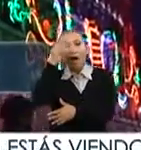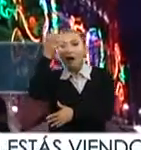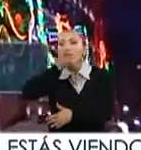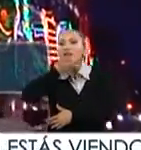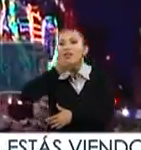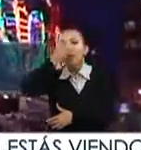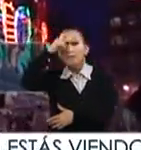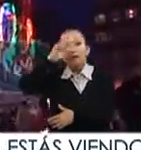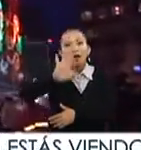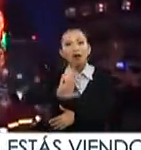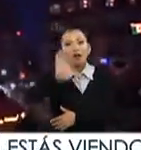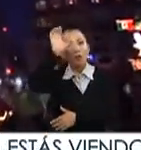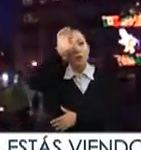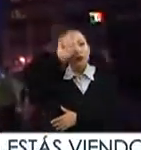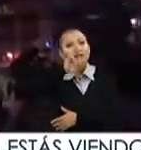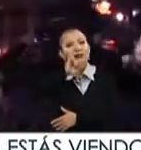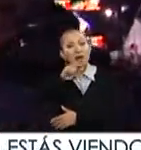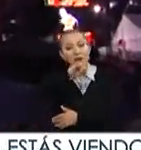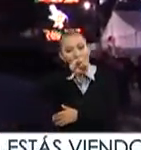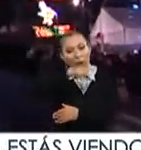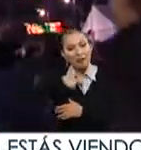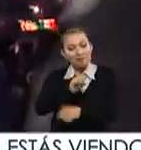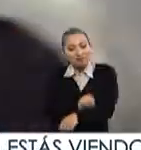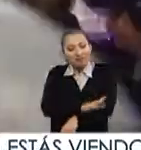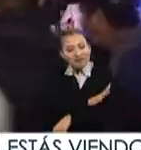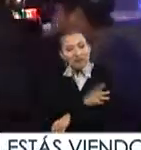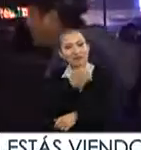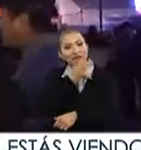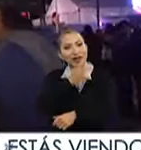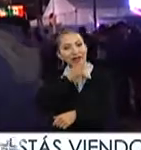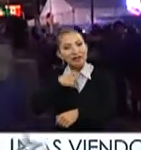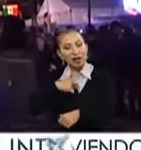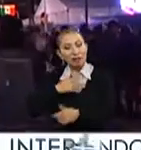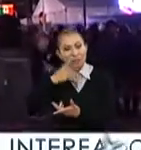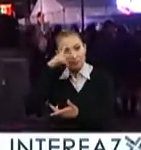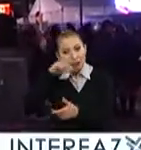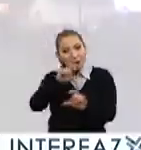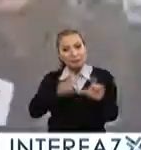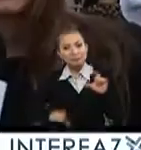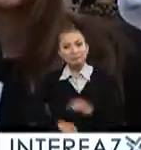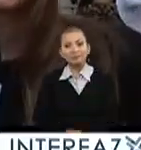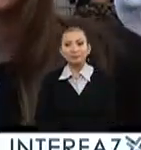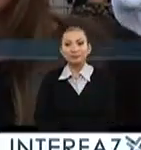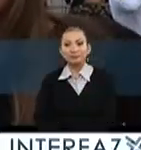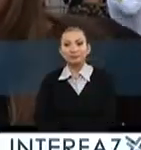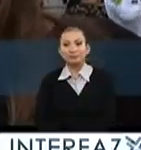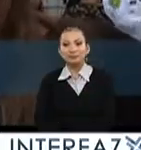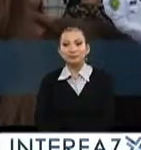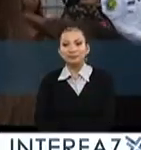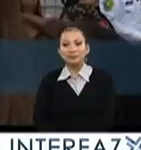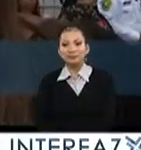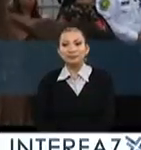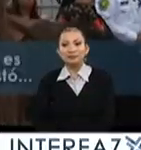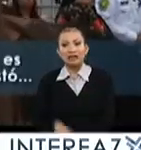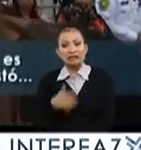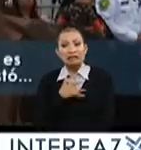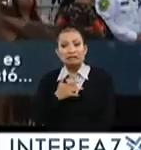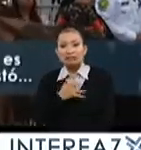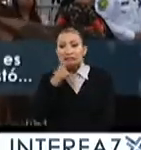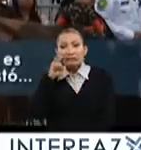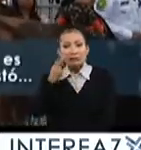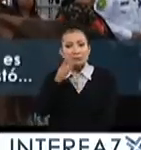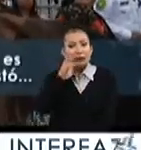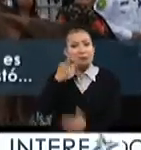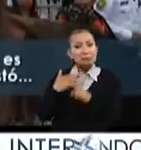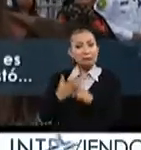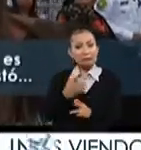cultura mexicana, pero sobre todo por el amor y la emoción con la que festejamos a nuestra patria. I think it's the best holiday I